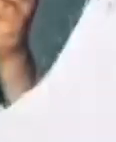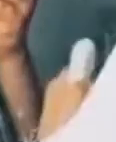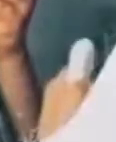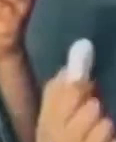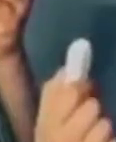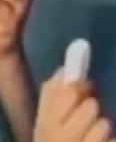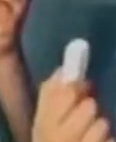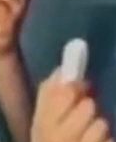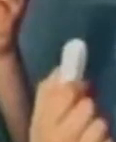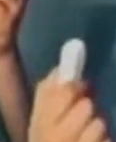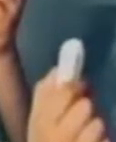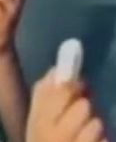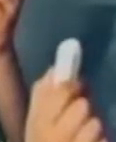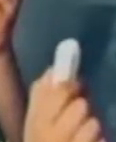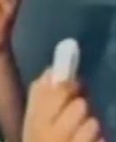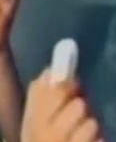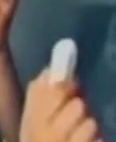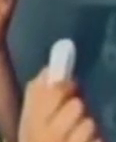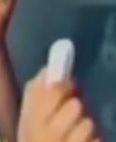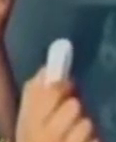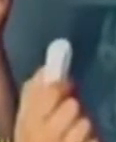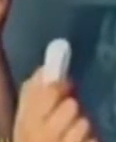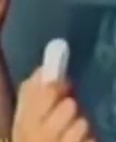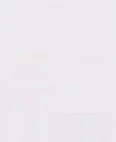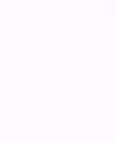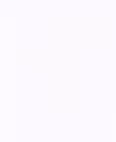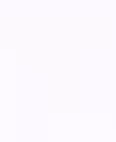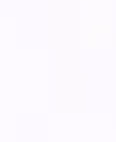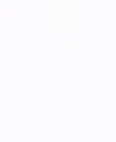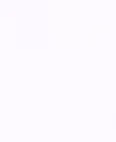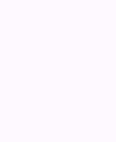A continuación, matemática segundo primaria.